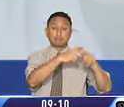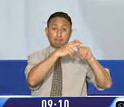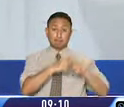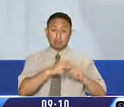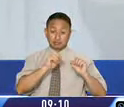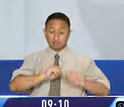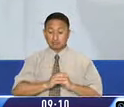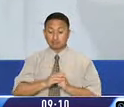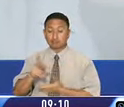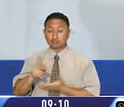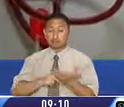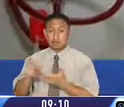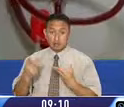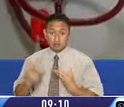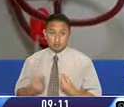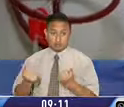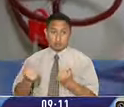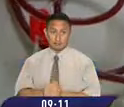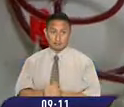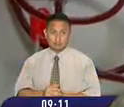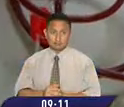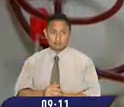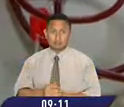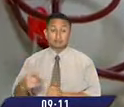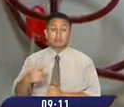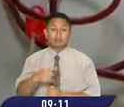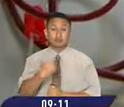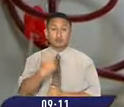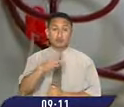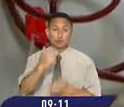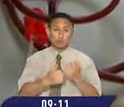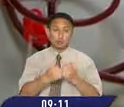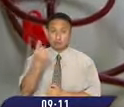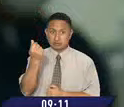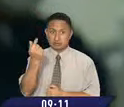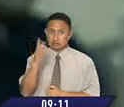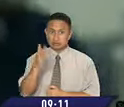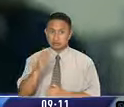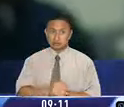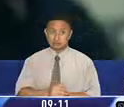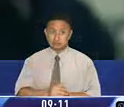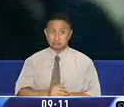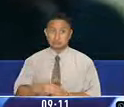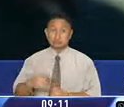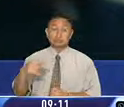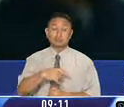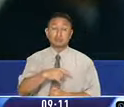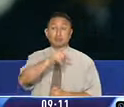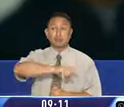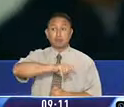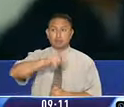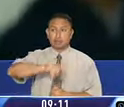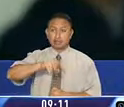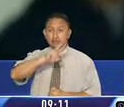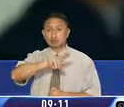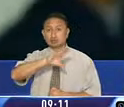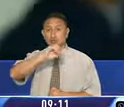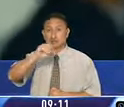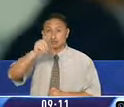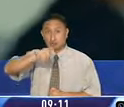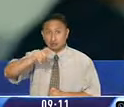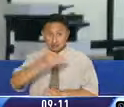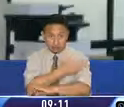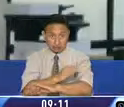los gastos. Pero enfrentan un serio problema de liquidez que puede dejar sin su tratamiento a unas 200